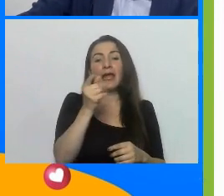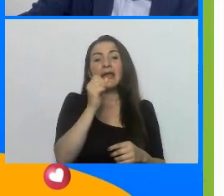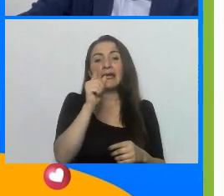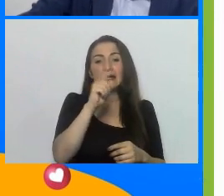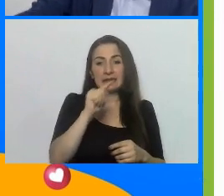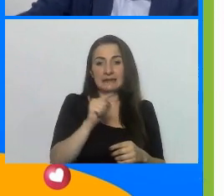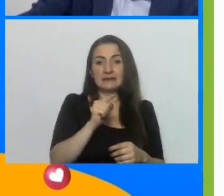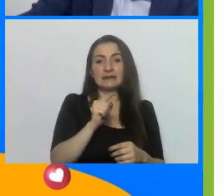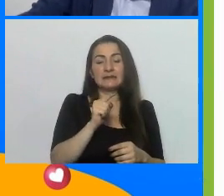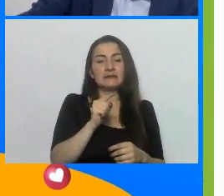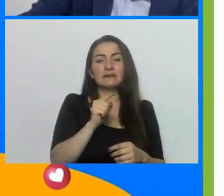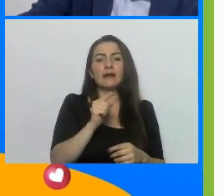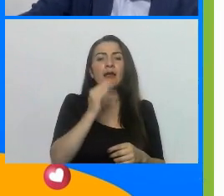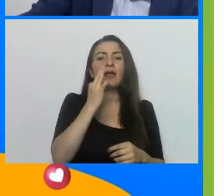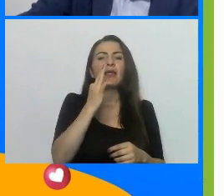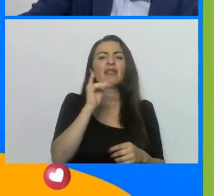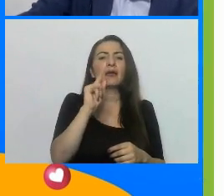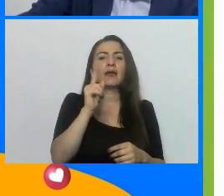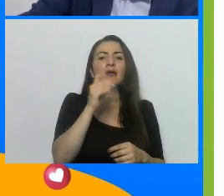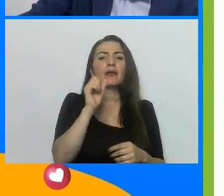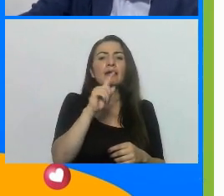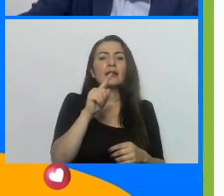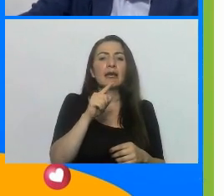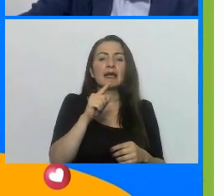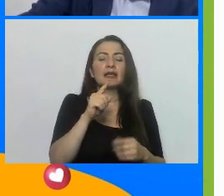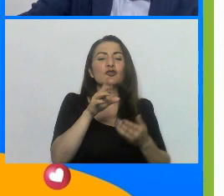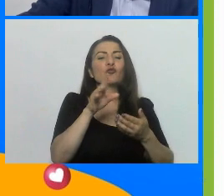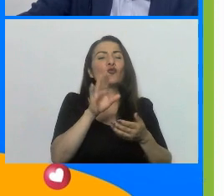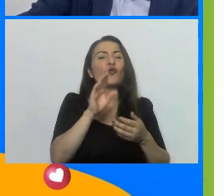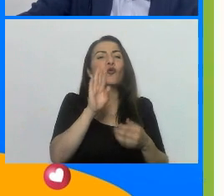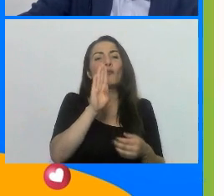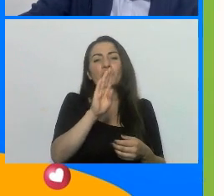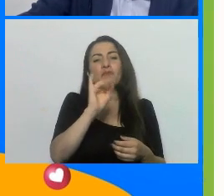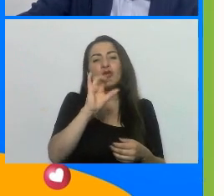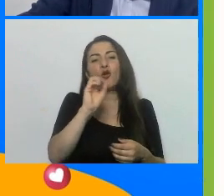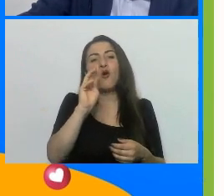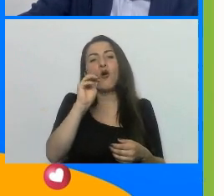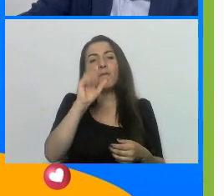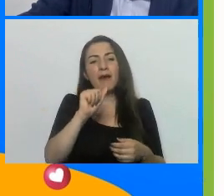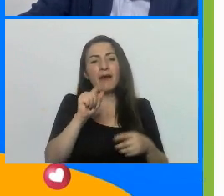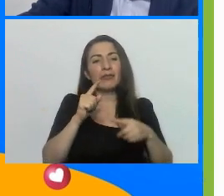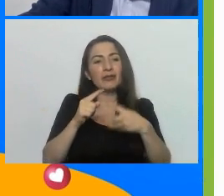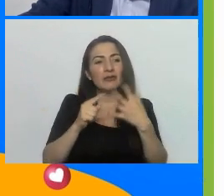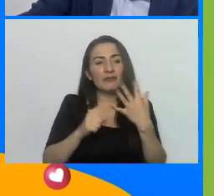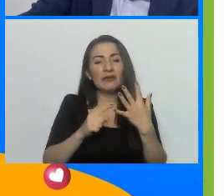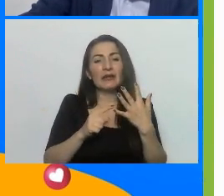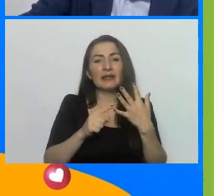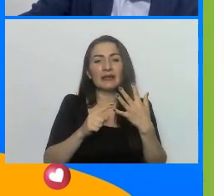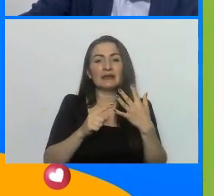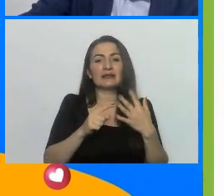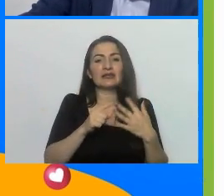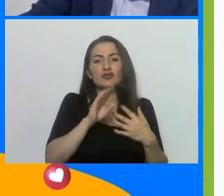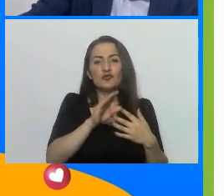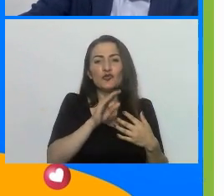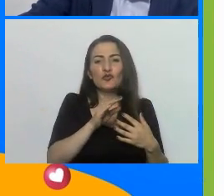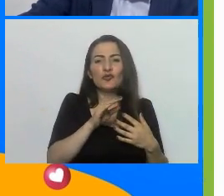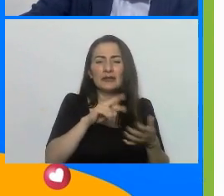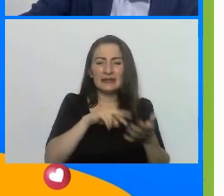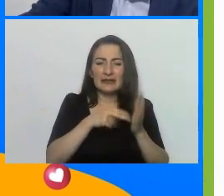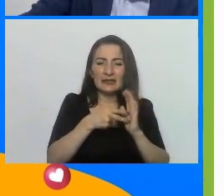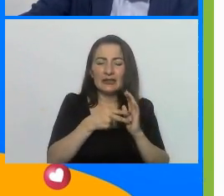la taiga? La taiga es el ecosistema o el bioma, ¿sí? Donde abundan las coníferas,